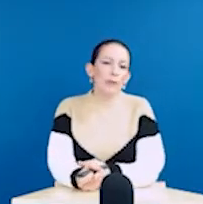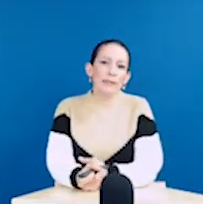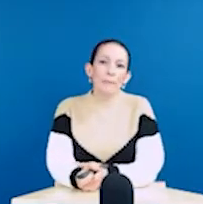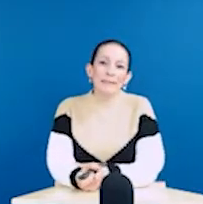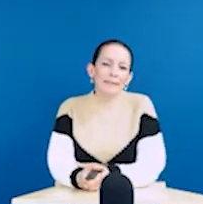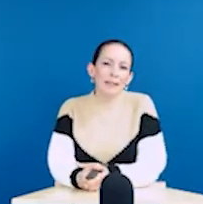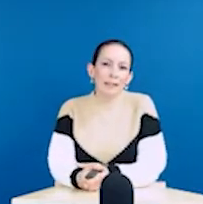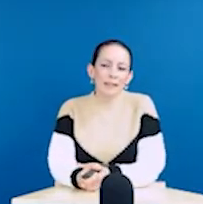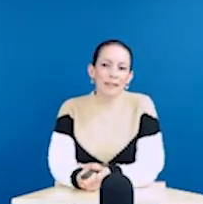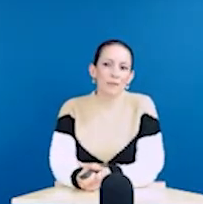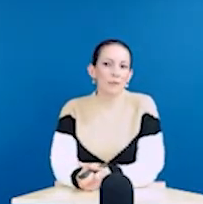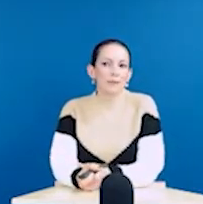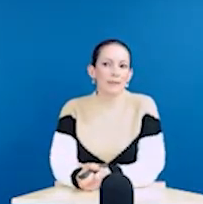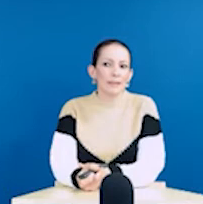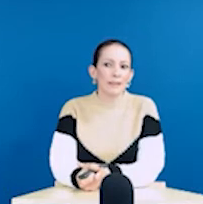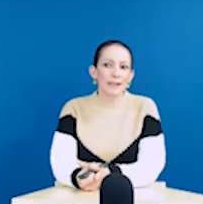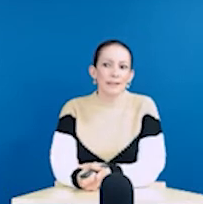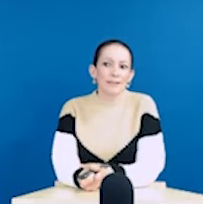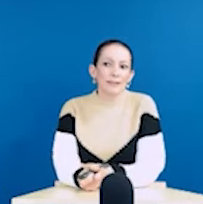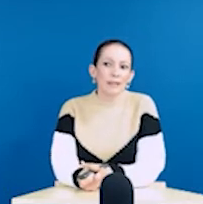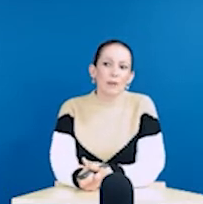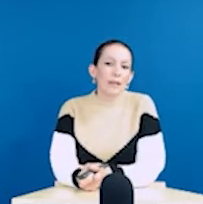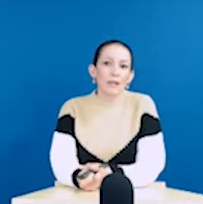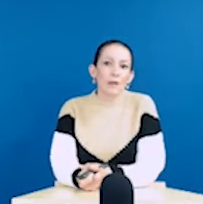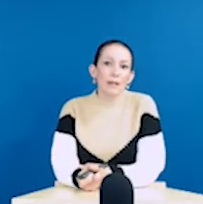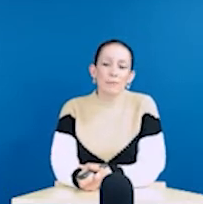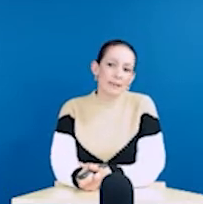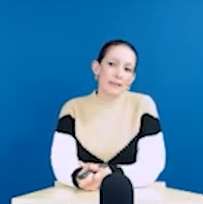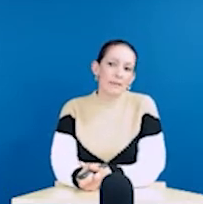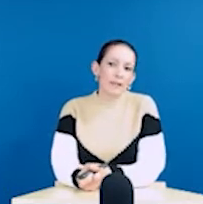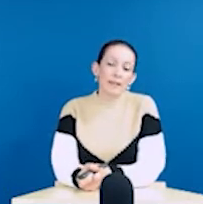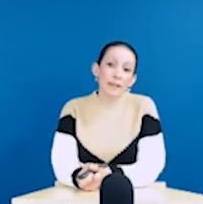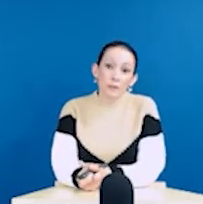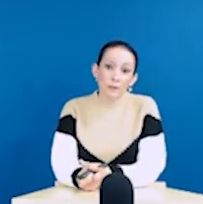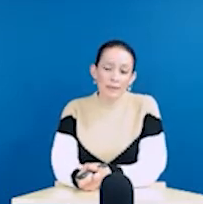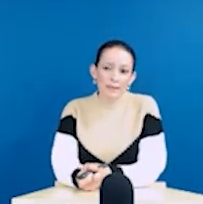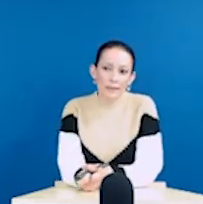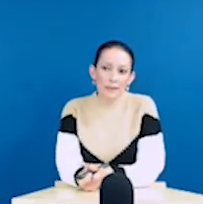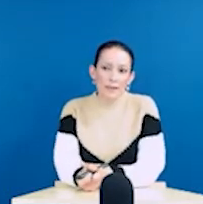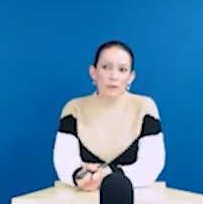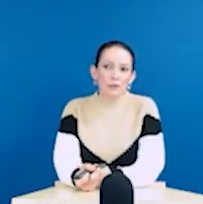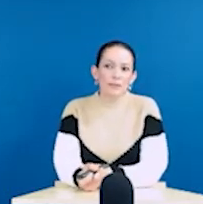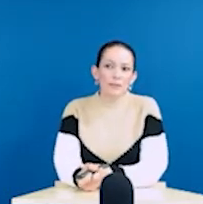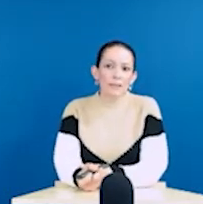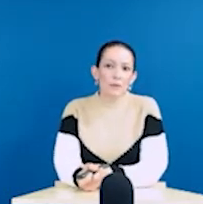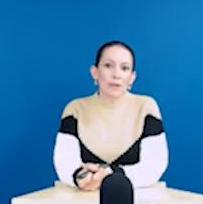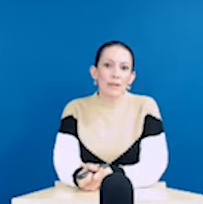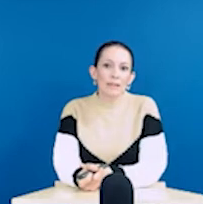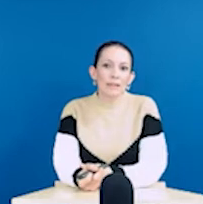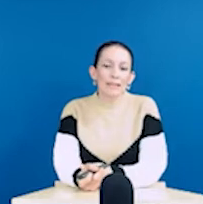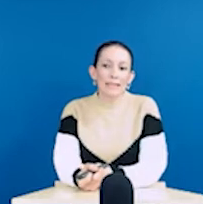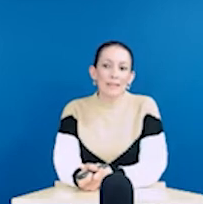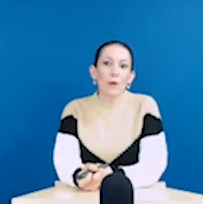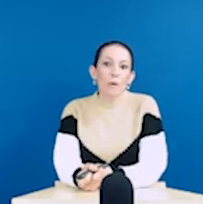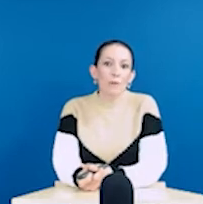son muy de pensar de que nuestros pacientes necesitan comer y comer para estar bien, y eso no es así. Nuestros pacientes lo único